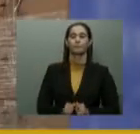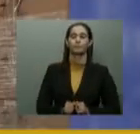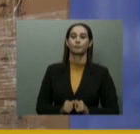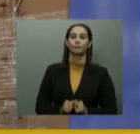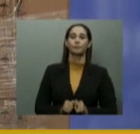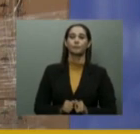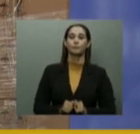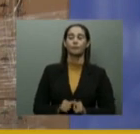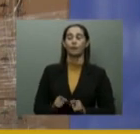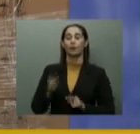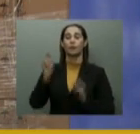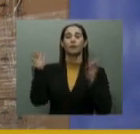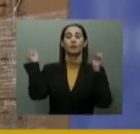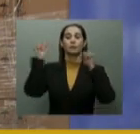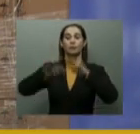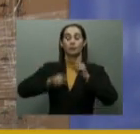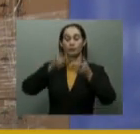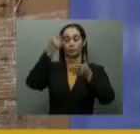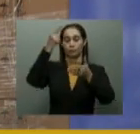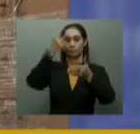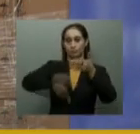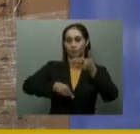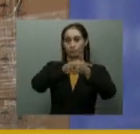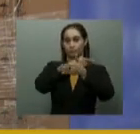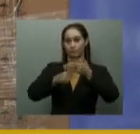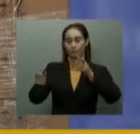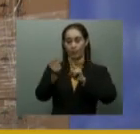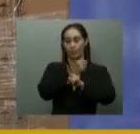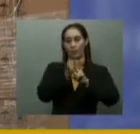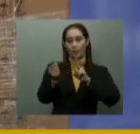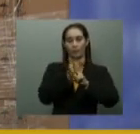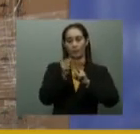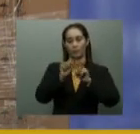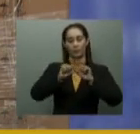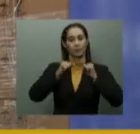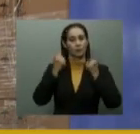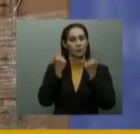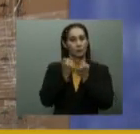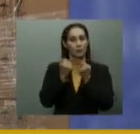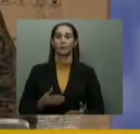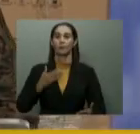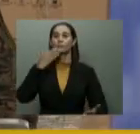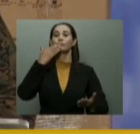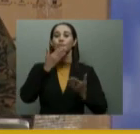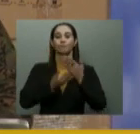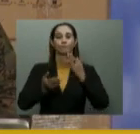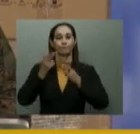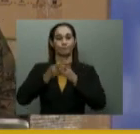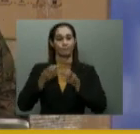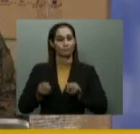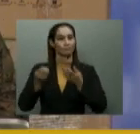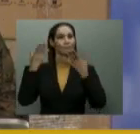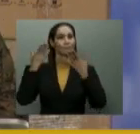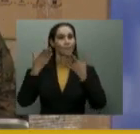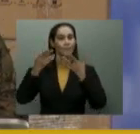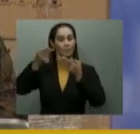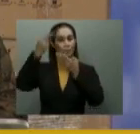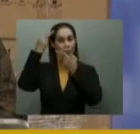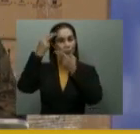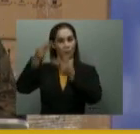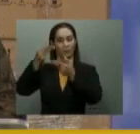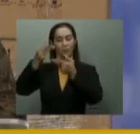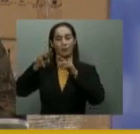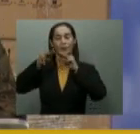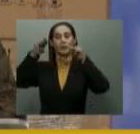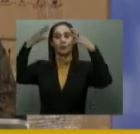y vi un populista diputado no todos los que andan en motores son atracadores claro que no pero la gente ha